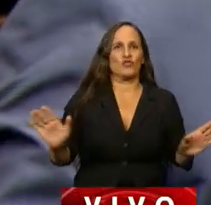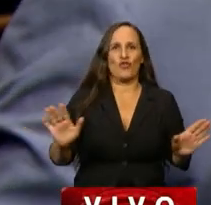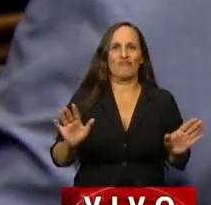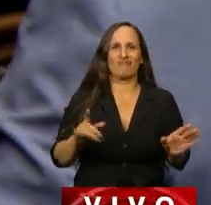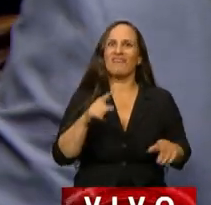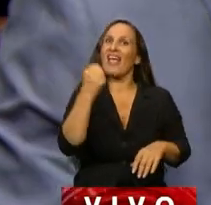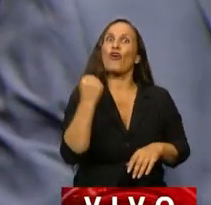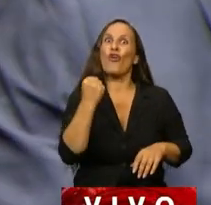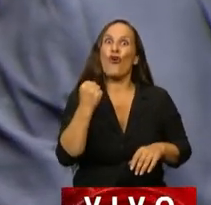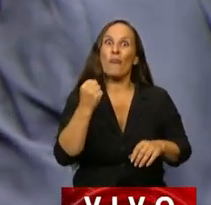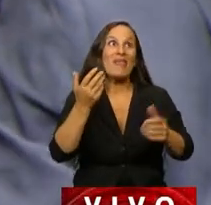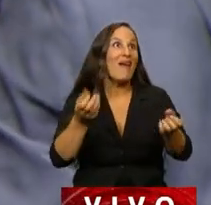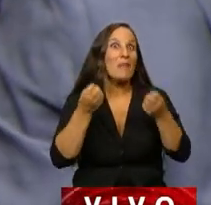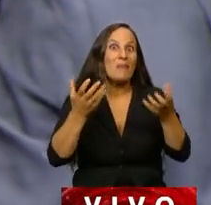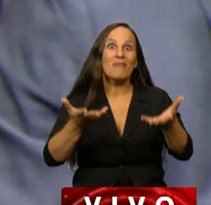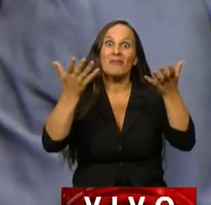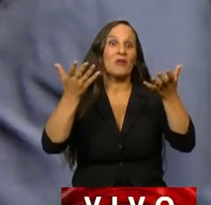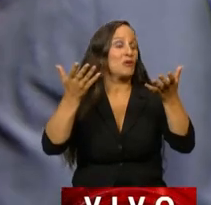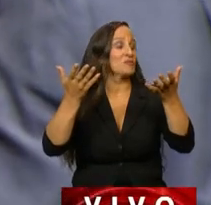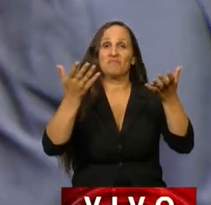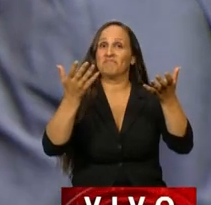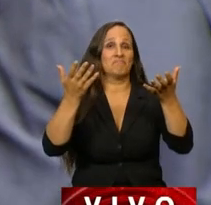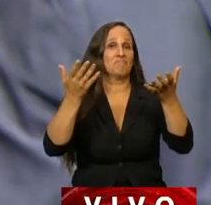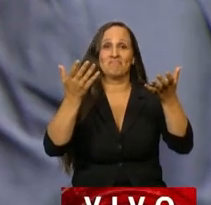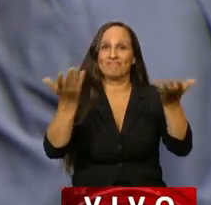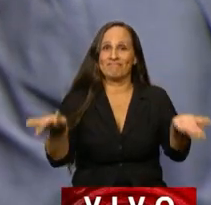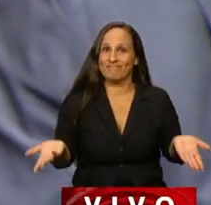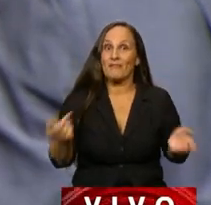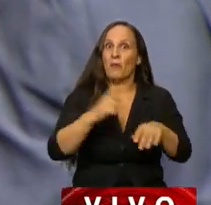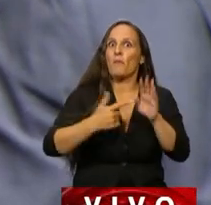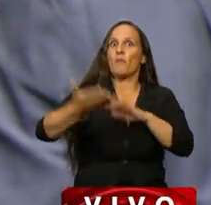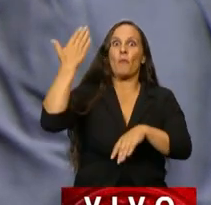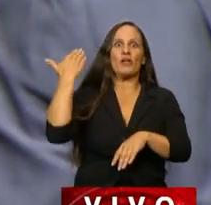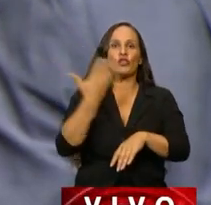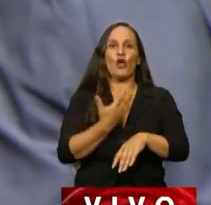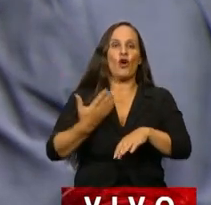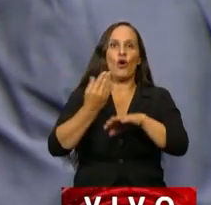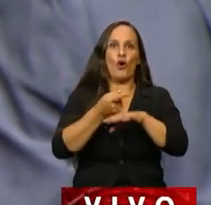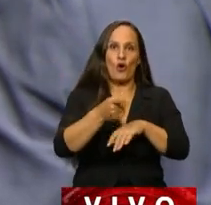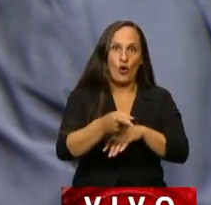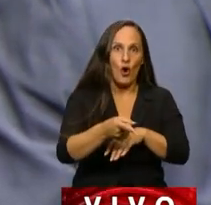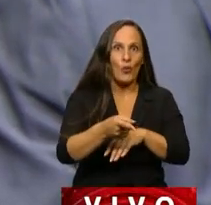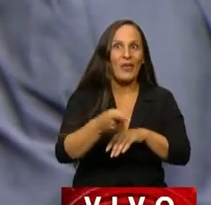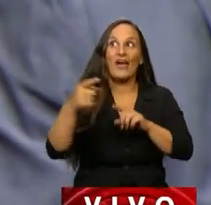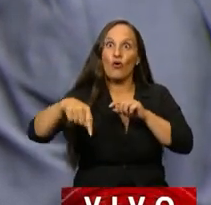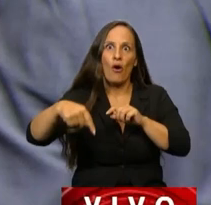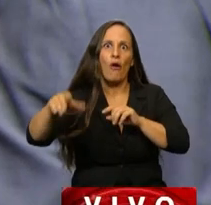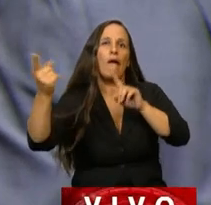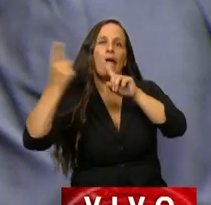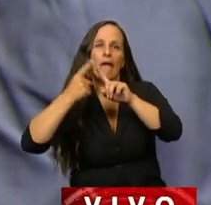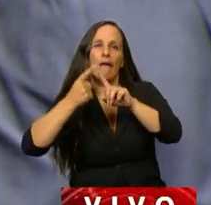un crecimiento económico. En esa instancia es que nuestro gobierno logra refinanciar con el Fondo